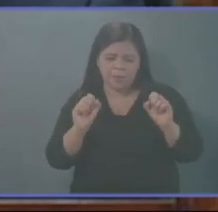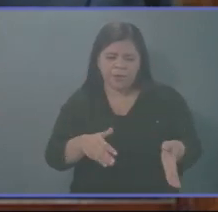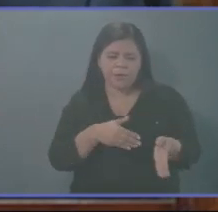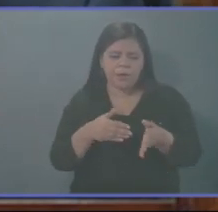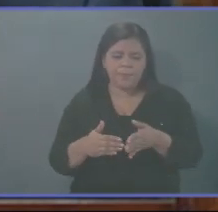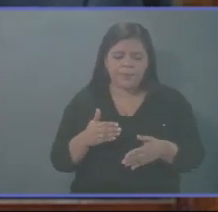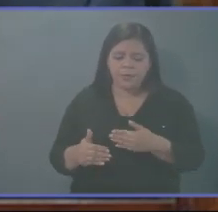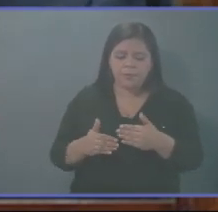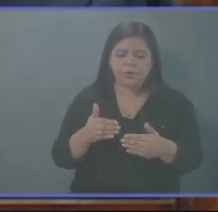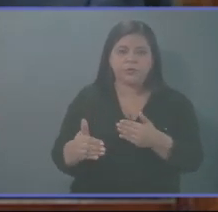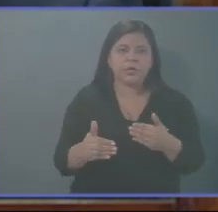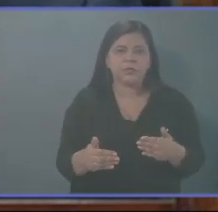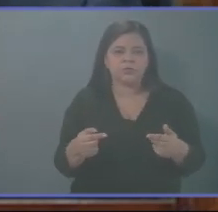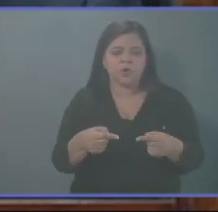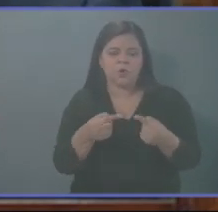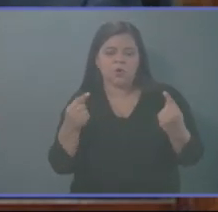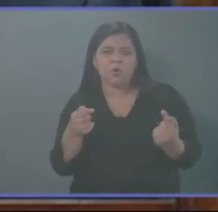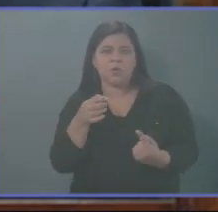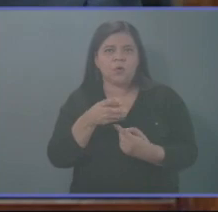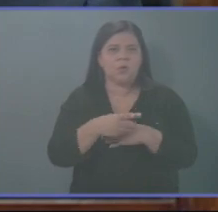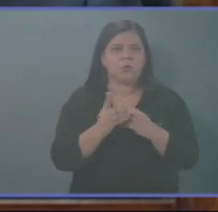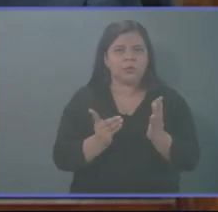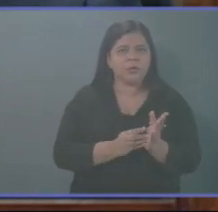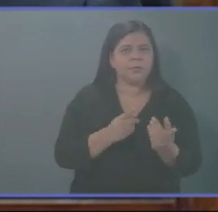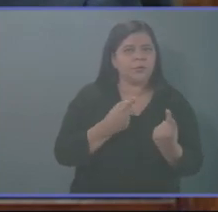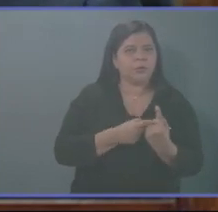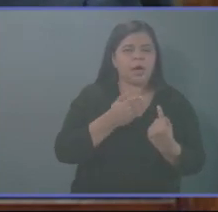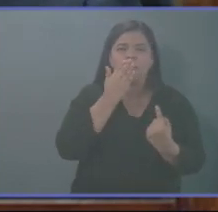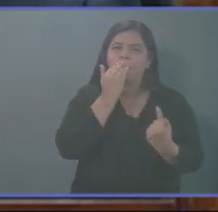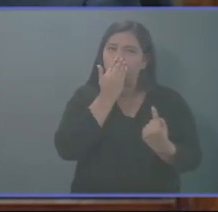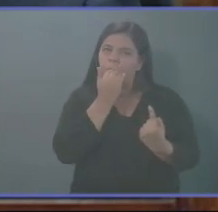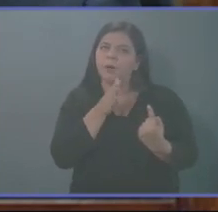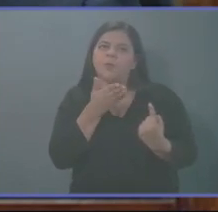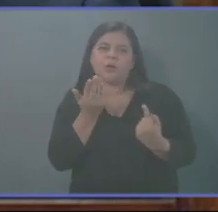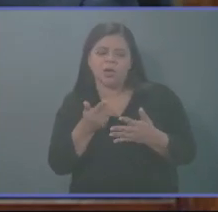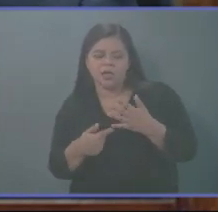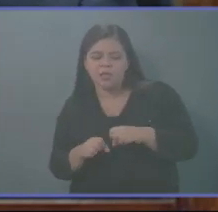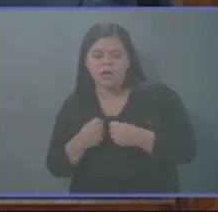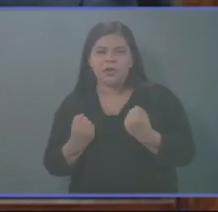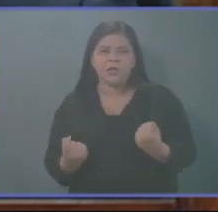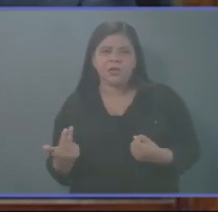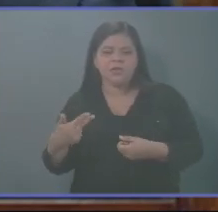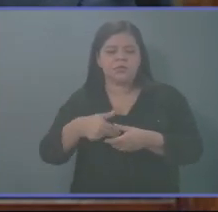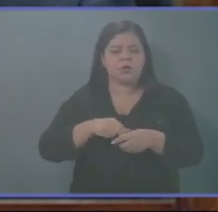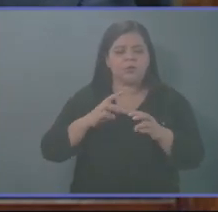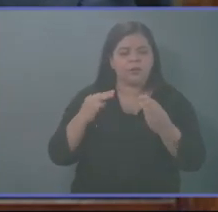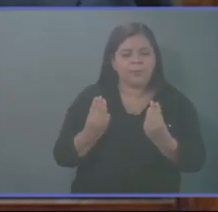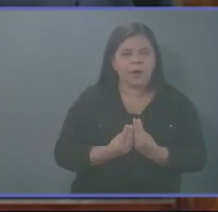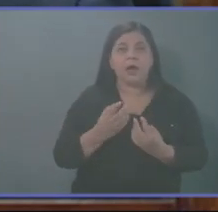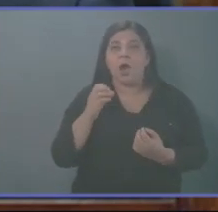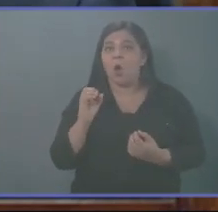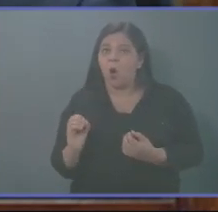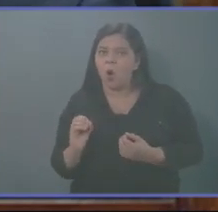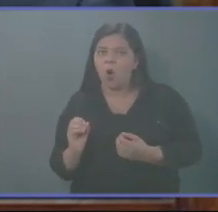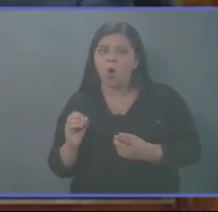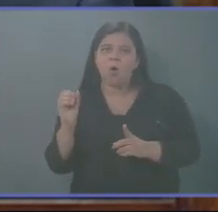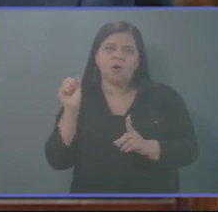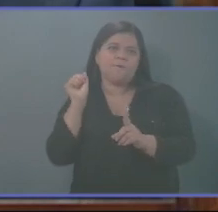antejuicio contra el diputado Norman Noel Quijano González por los delitos de agrupaciones ilícitas y fraude electoral.